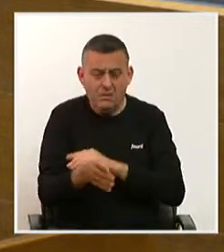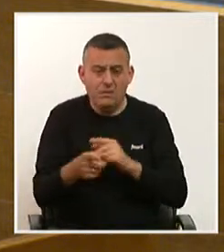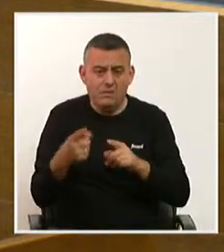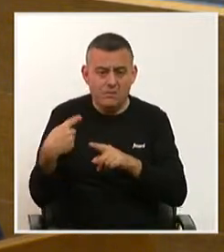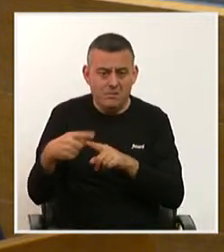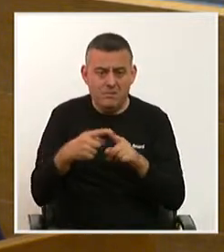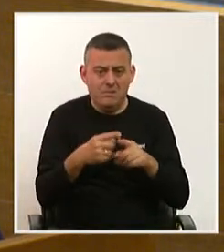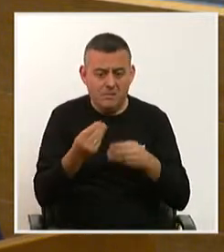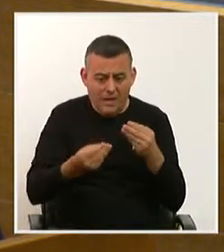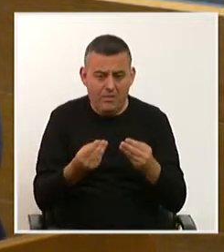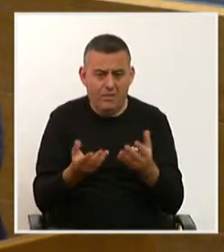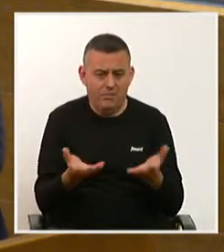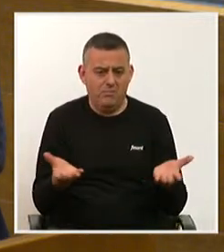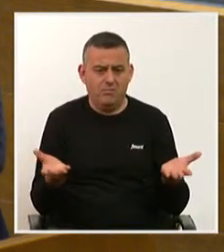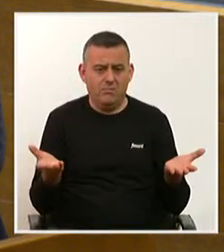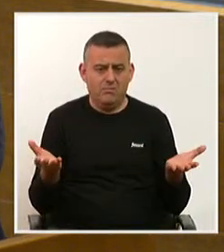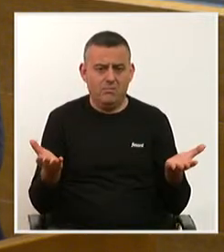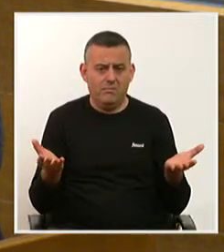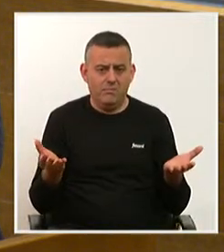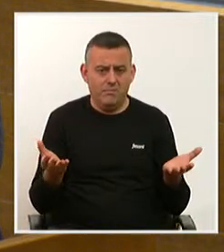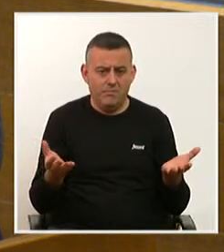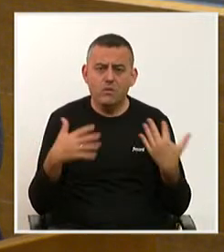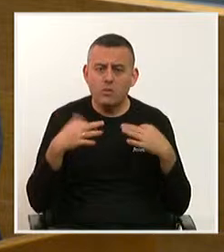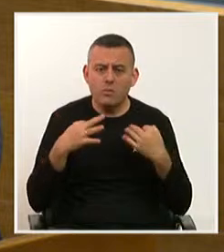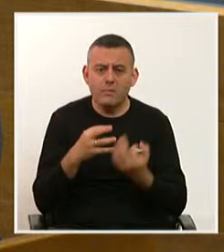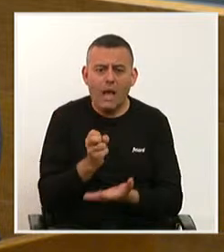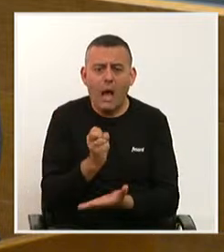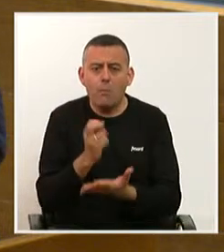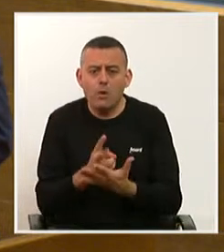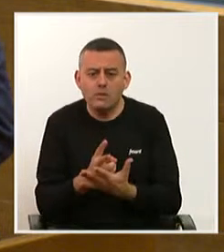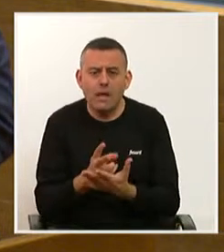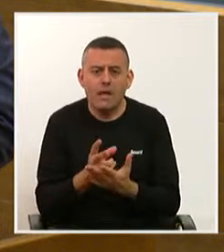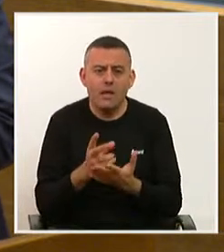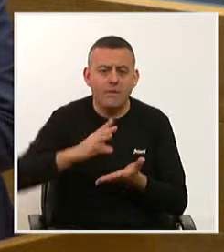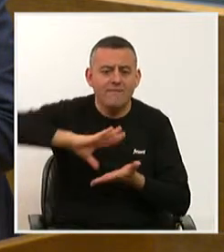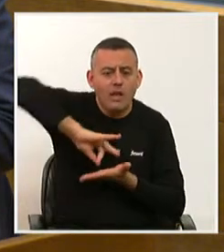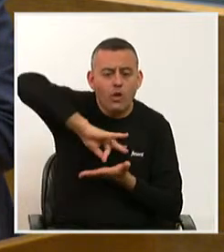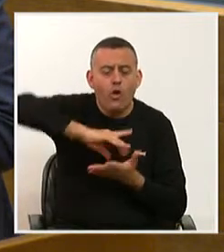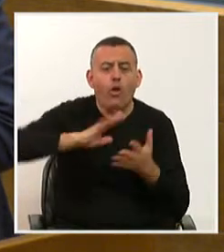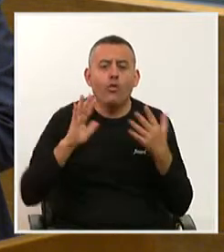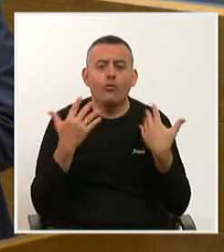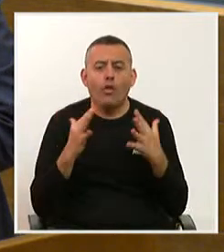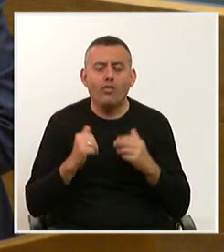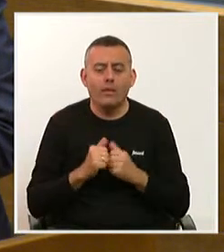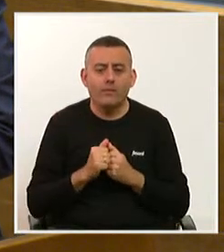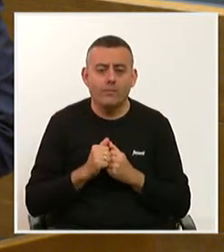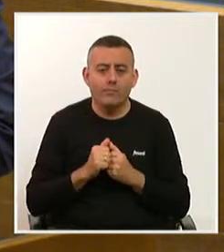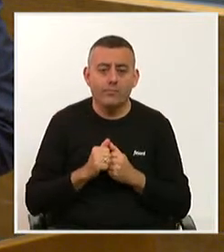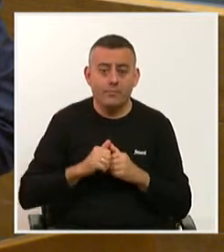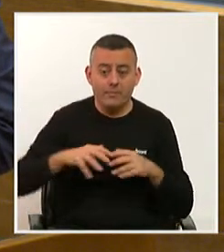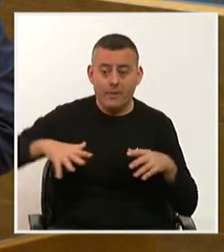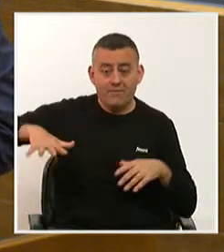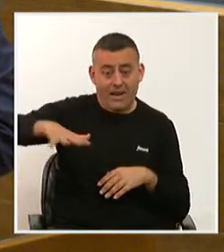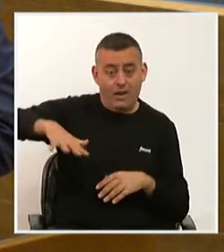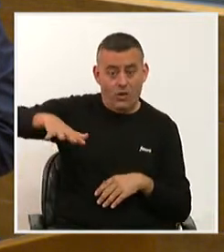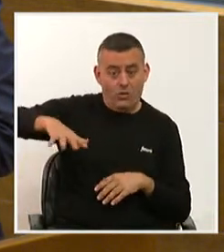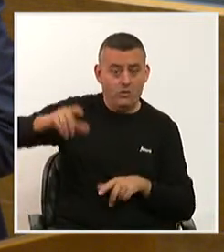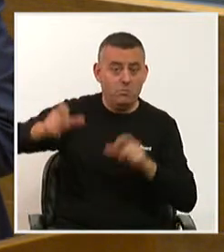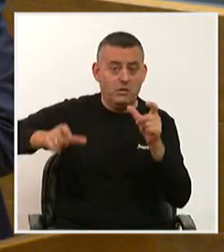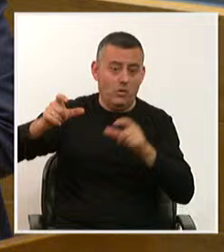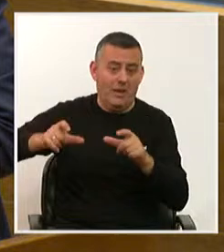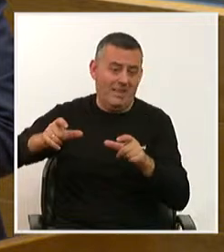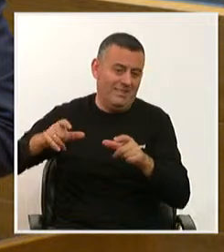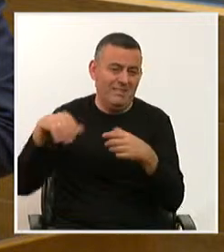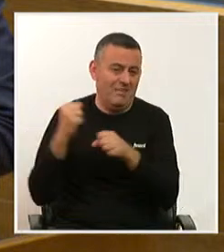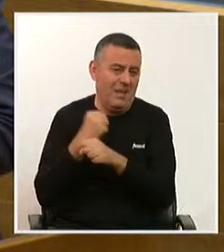apuestas están en los barrios trabajadores que Las pongan en el centro de la ciudad que vayan a los barrios donde viven los señores